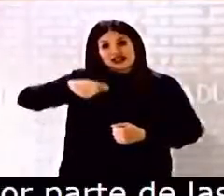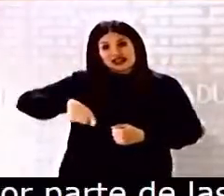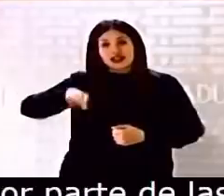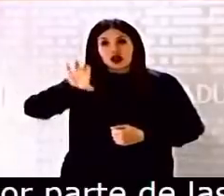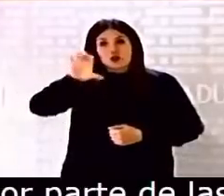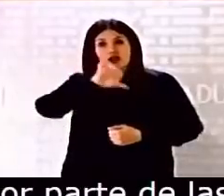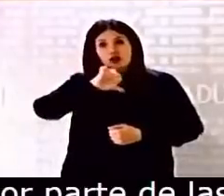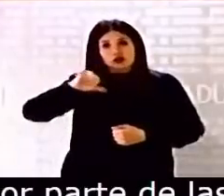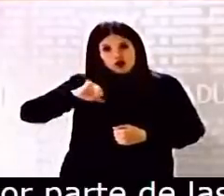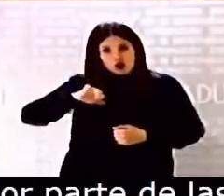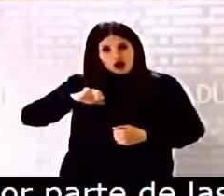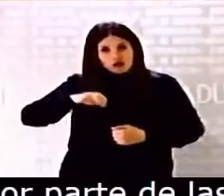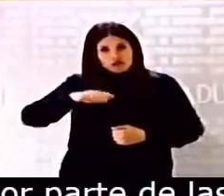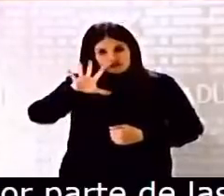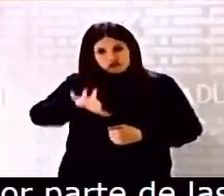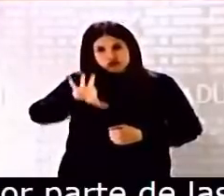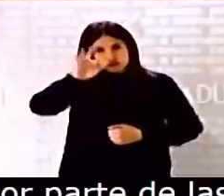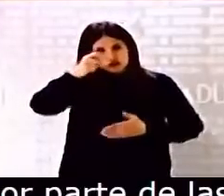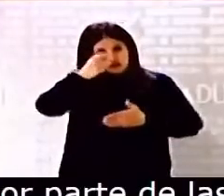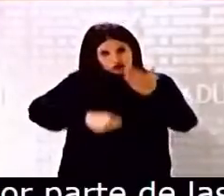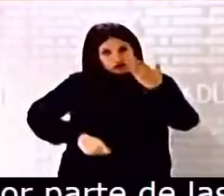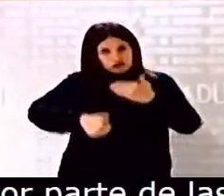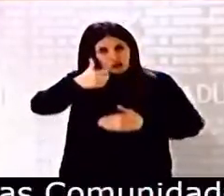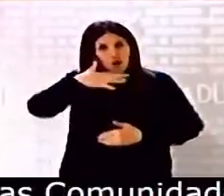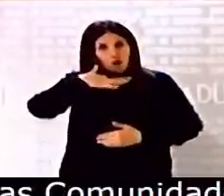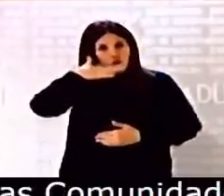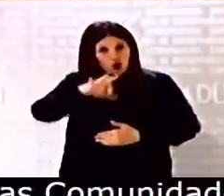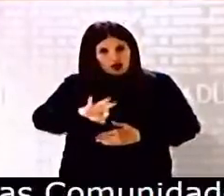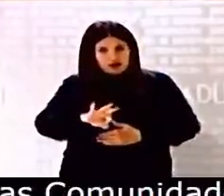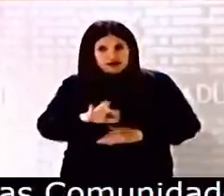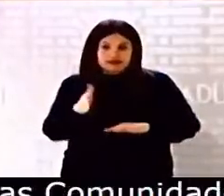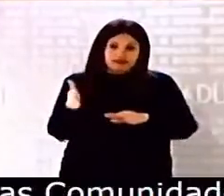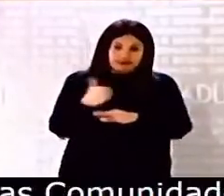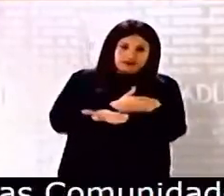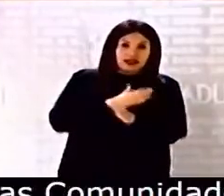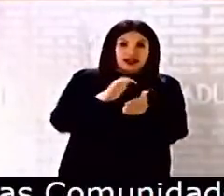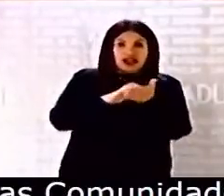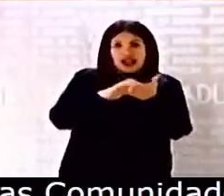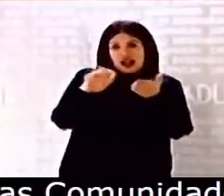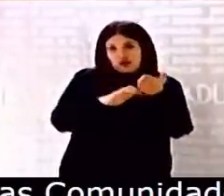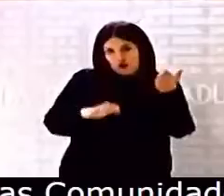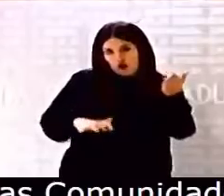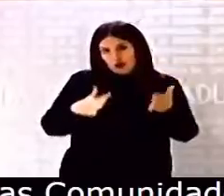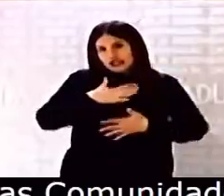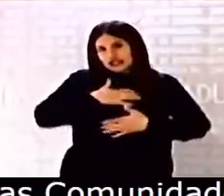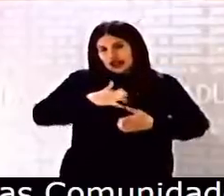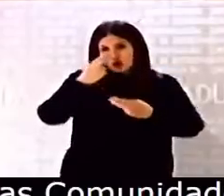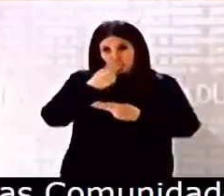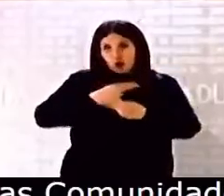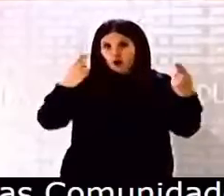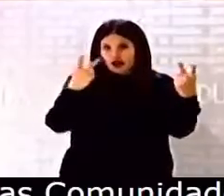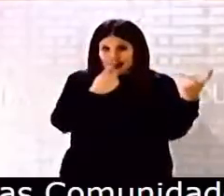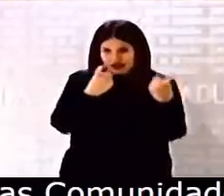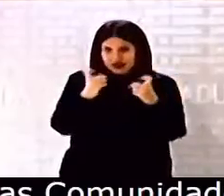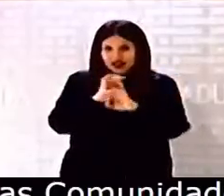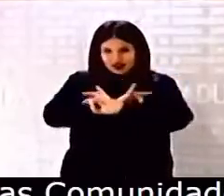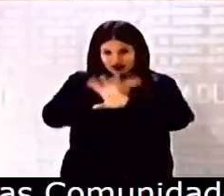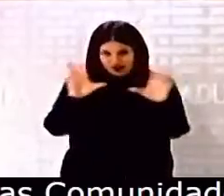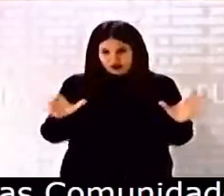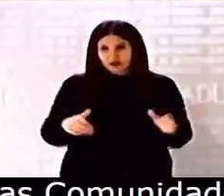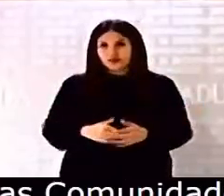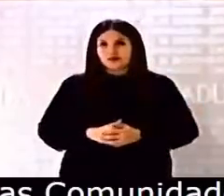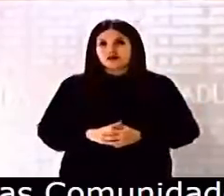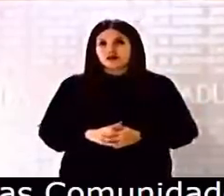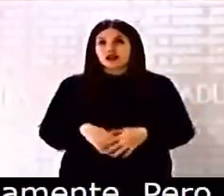comunidades autónomas, siempre con los informes de salud pública, obviamente. Pero, si no